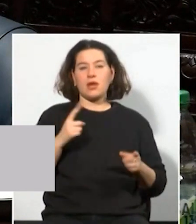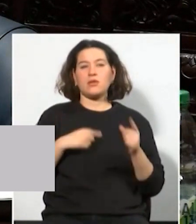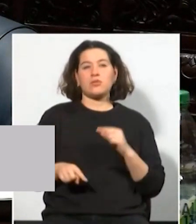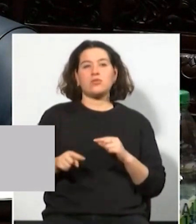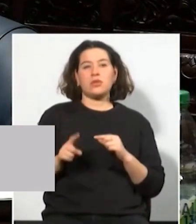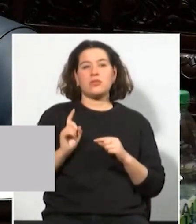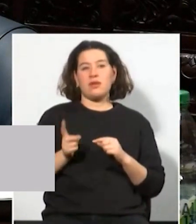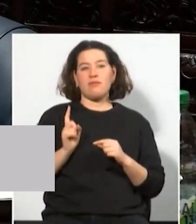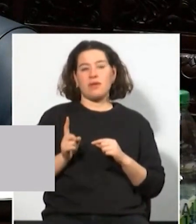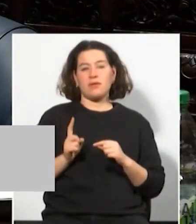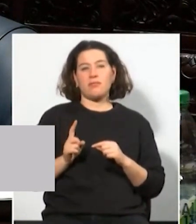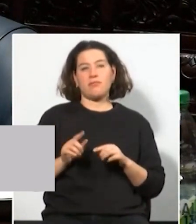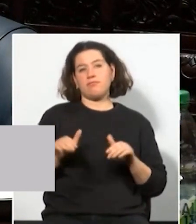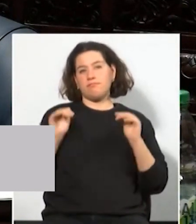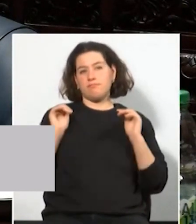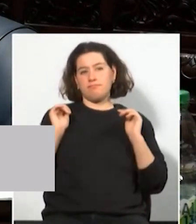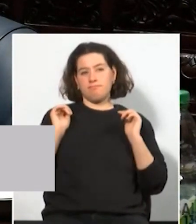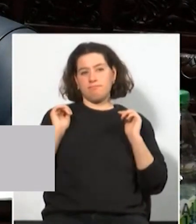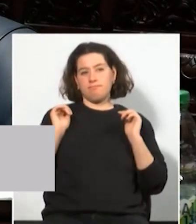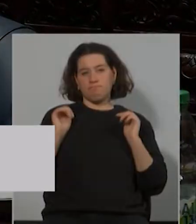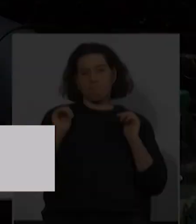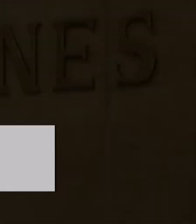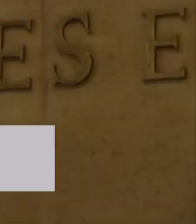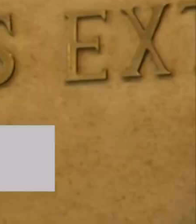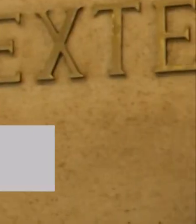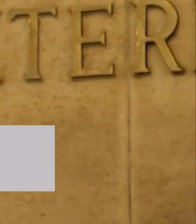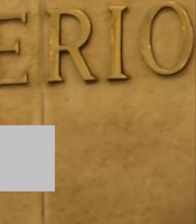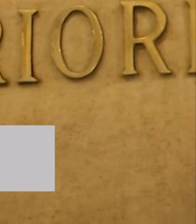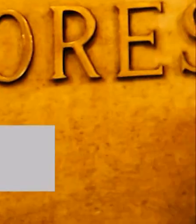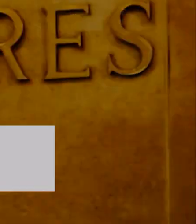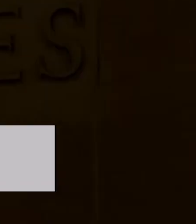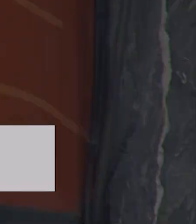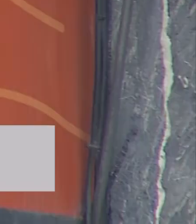cual corresponde que den un paso al costado.